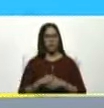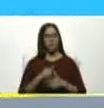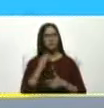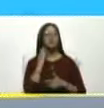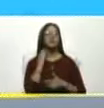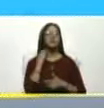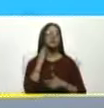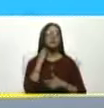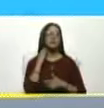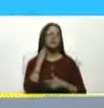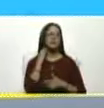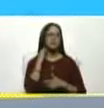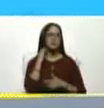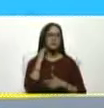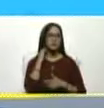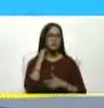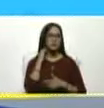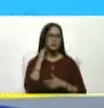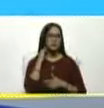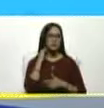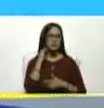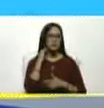allá en Caucagua,